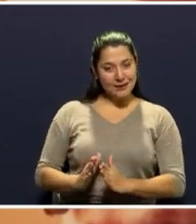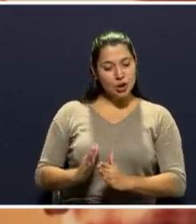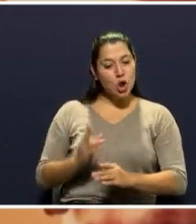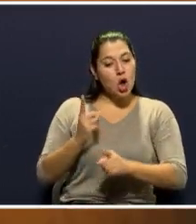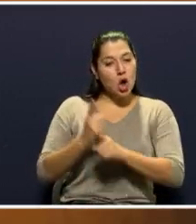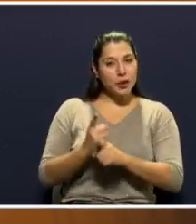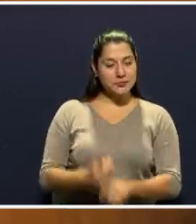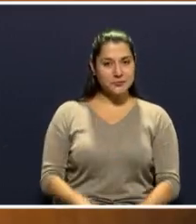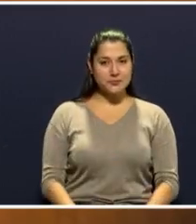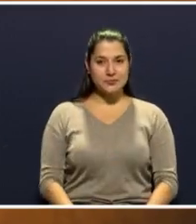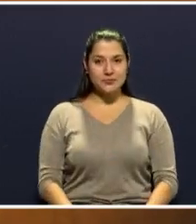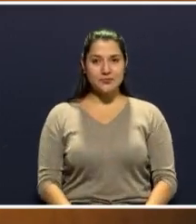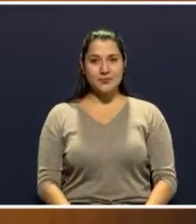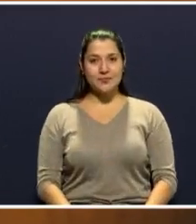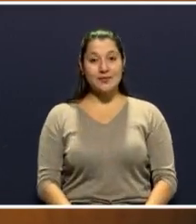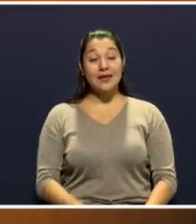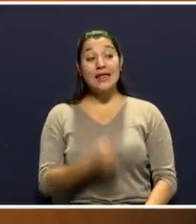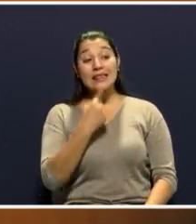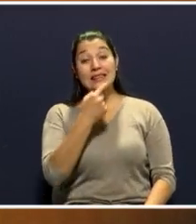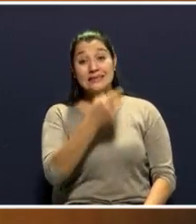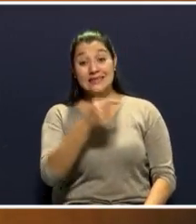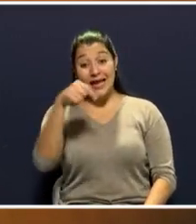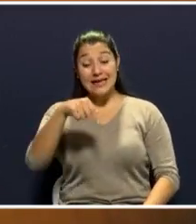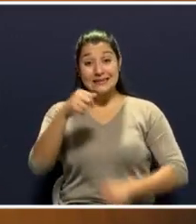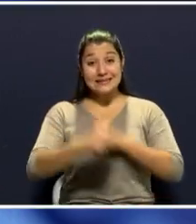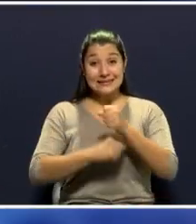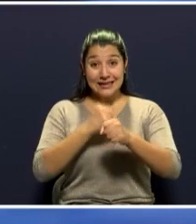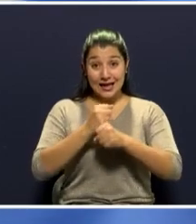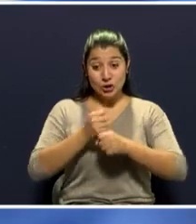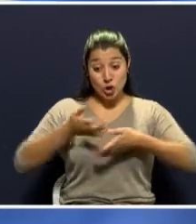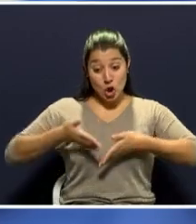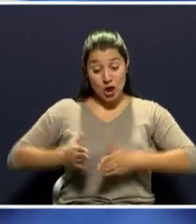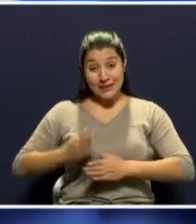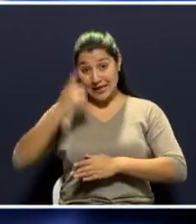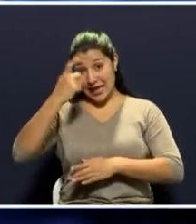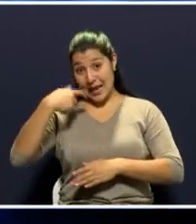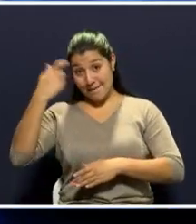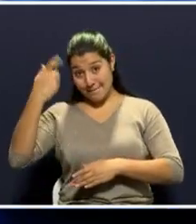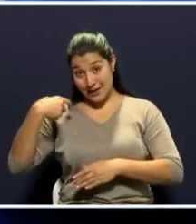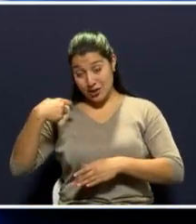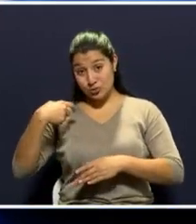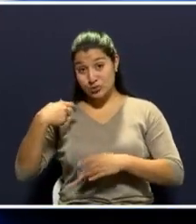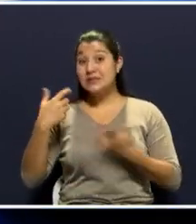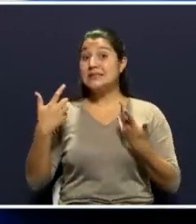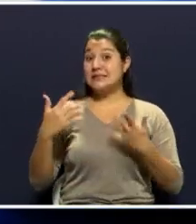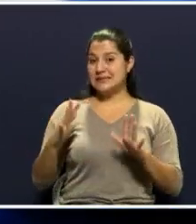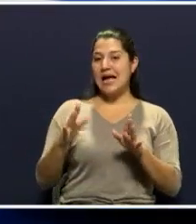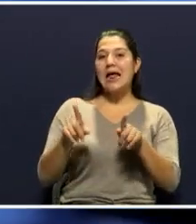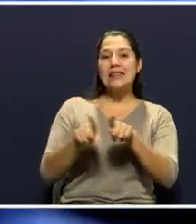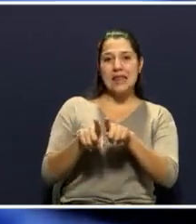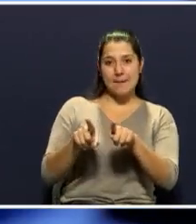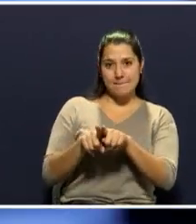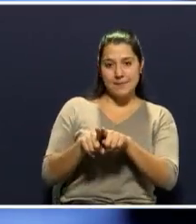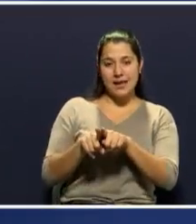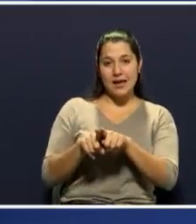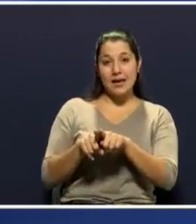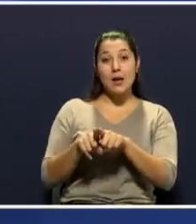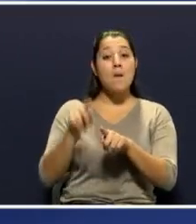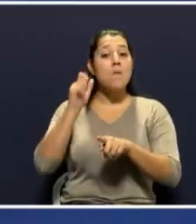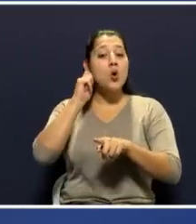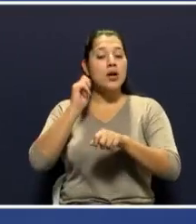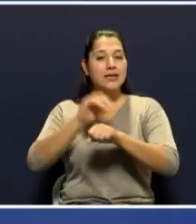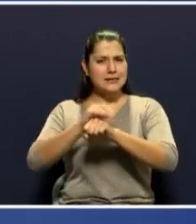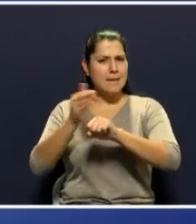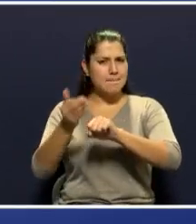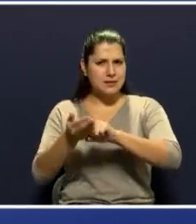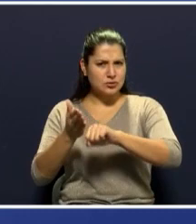y correcto. Barrantes enfatizó que este año nacerán gemelos. Incluso ya hay pacientes con embarazos tan